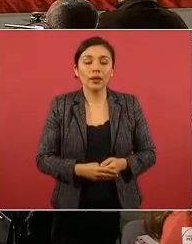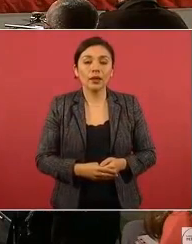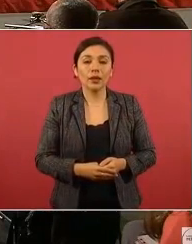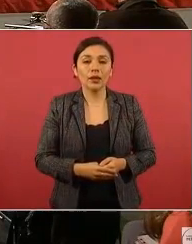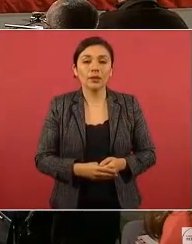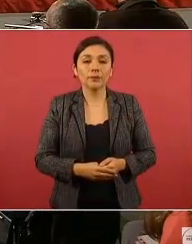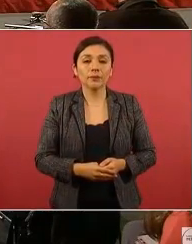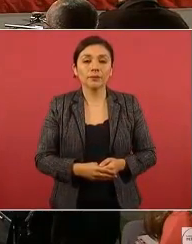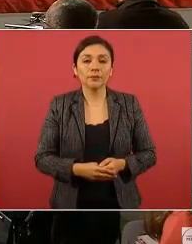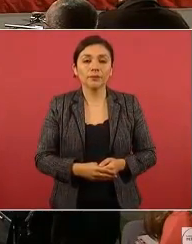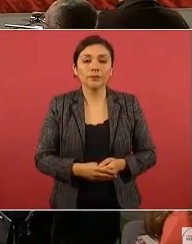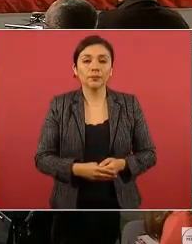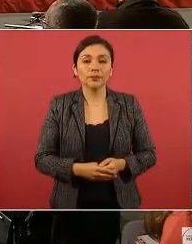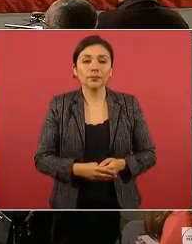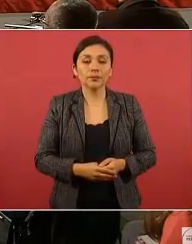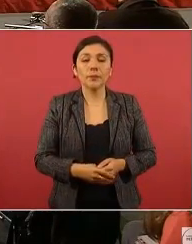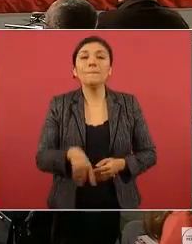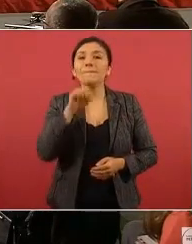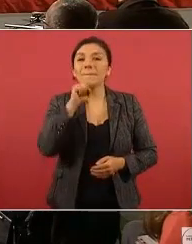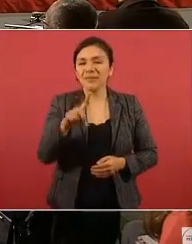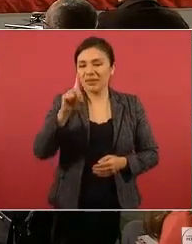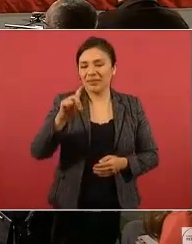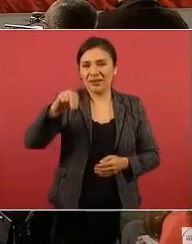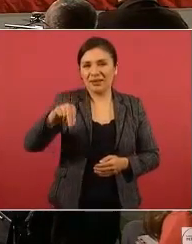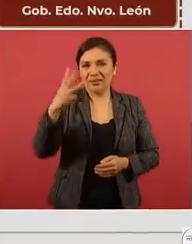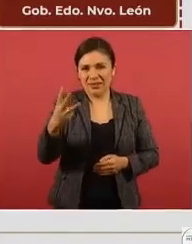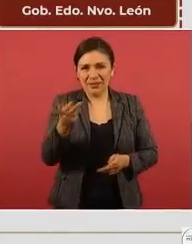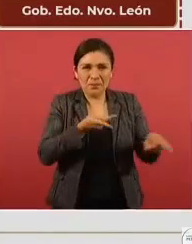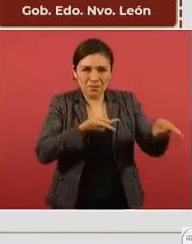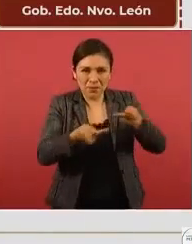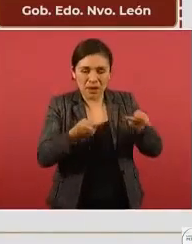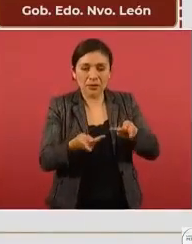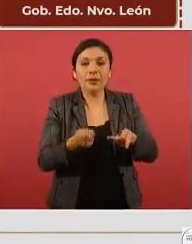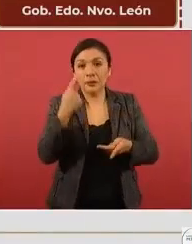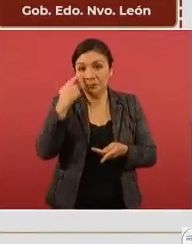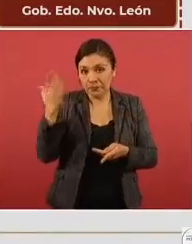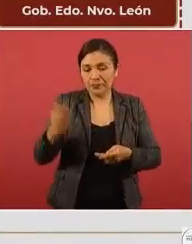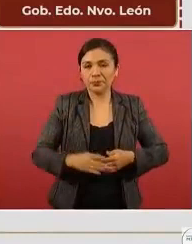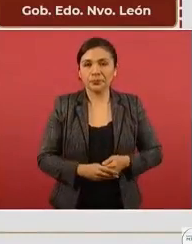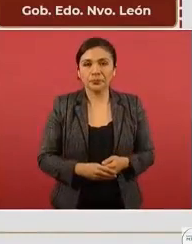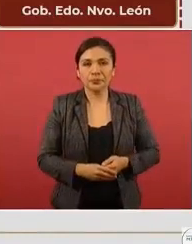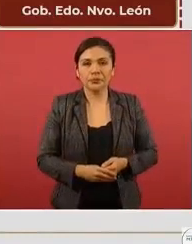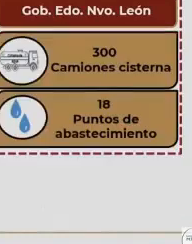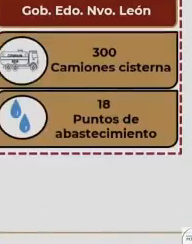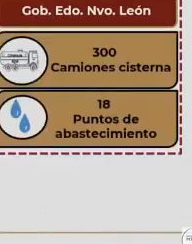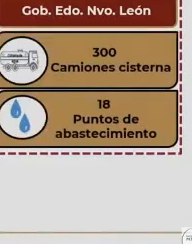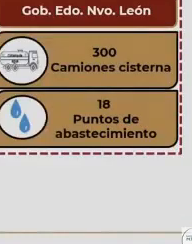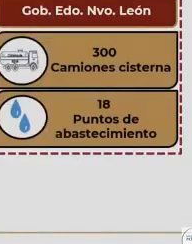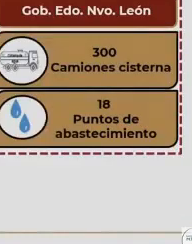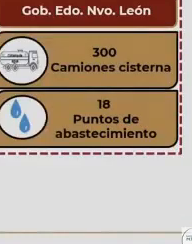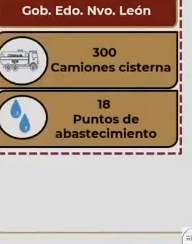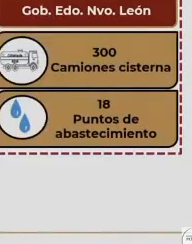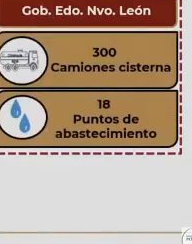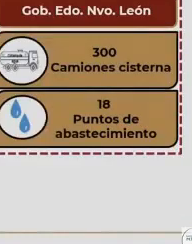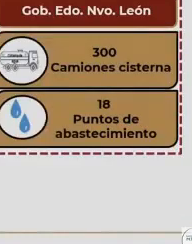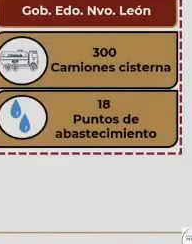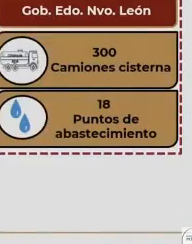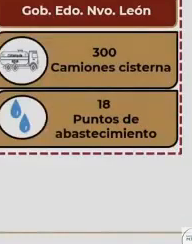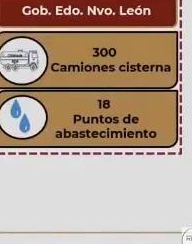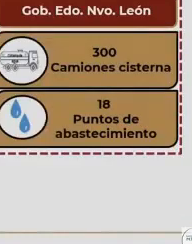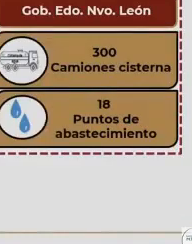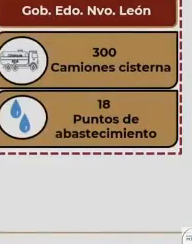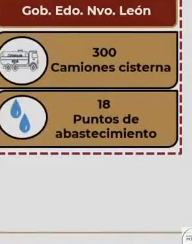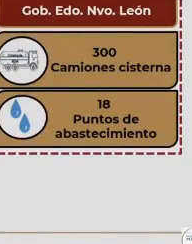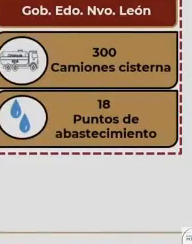aquí tenemos el dentro del plan de tres se implementó el apoyo al estado de nuevo león